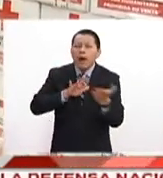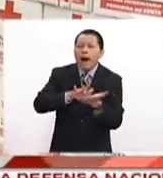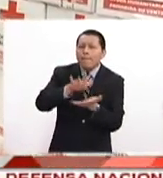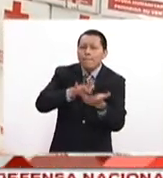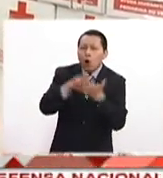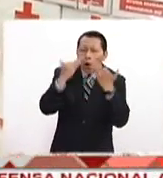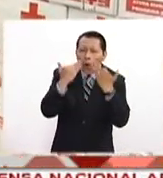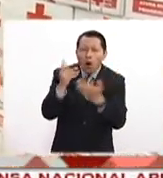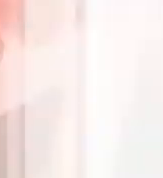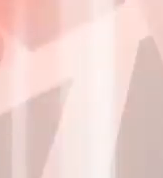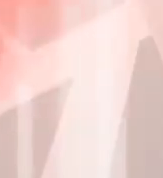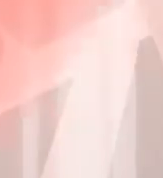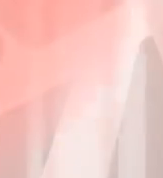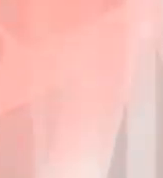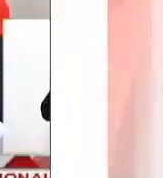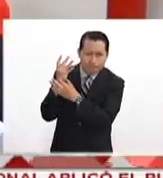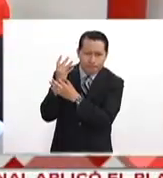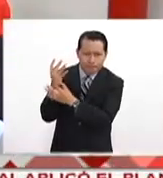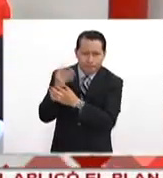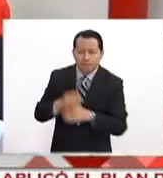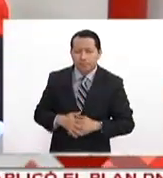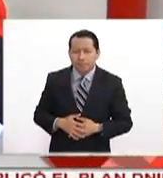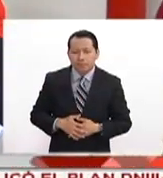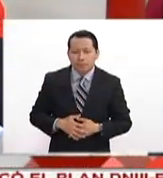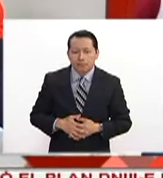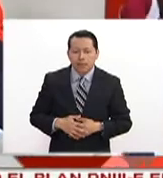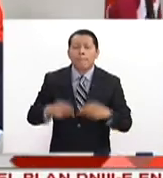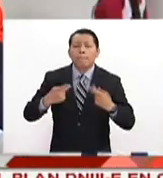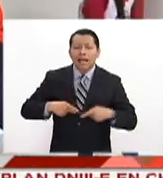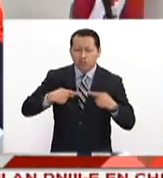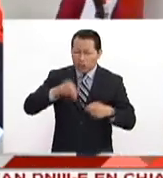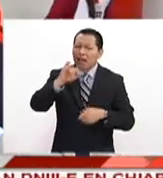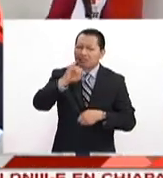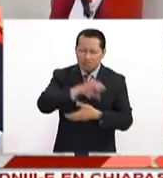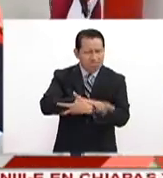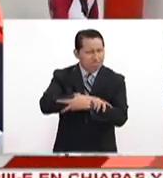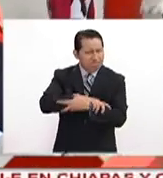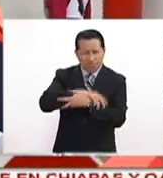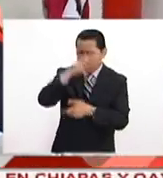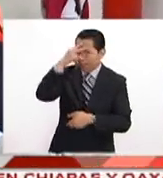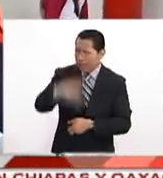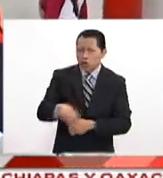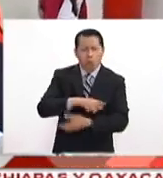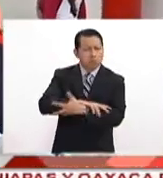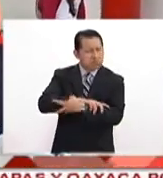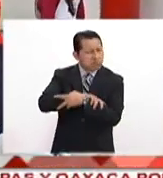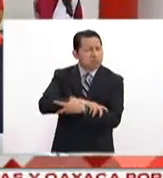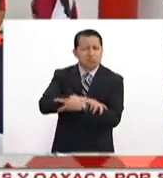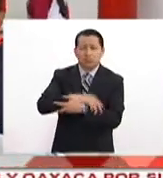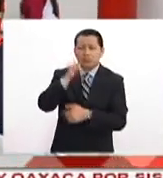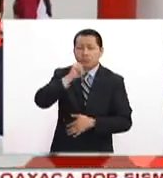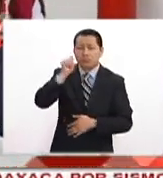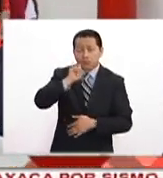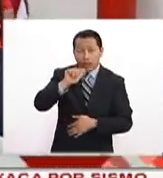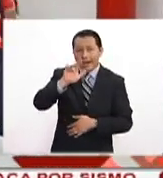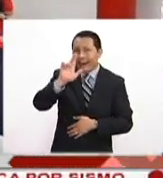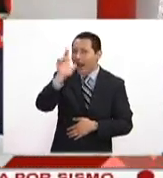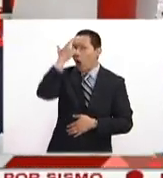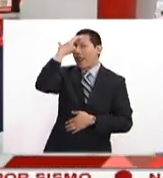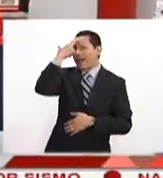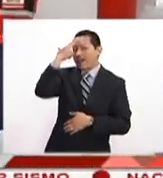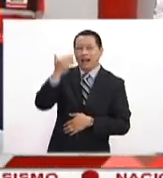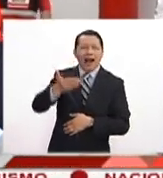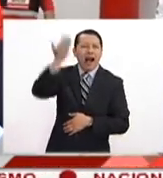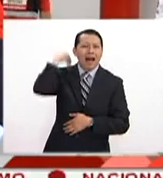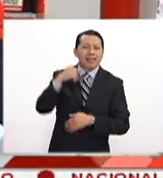los mexicanos. La gente es muy solidaria, los mexicanos somos muy solidarios. Yo creo que también el recordar la vivencia que tuvimos